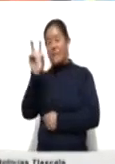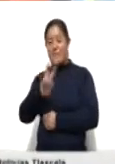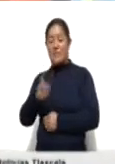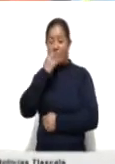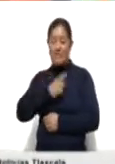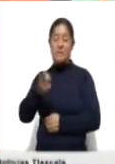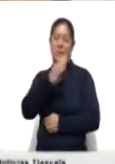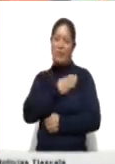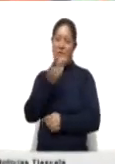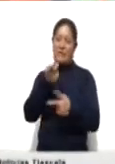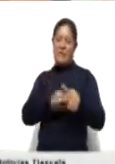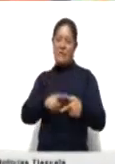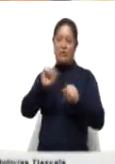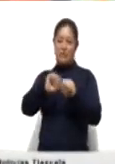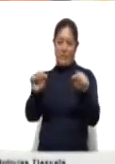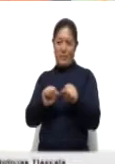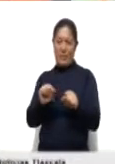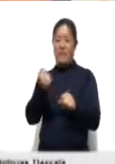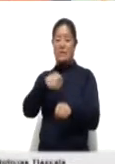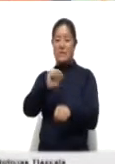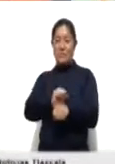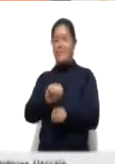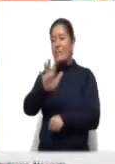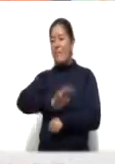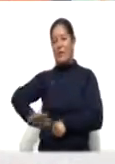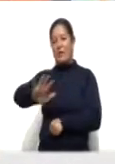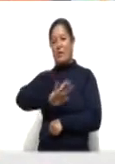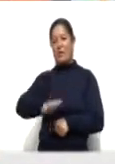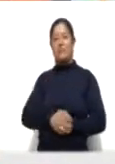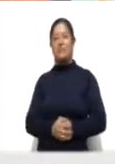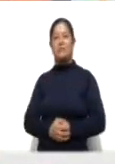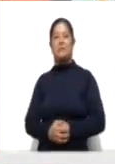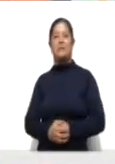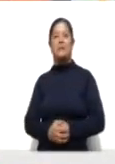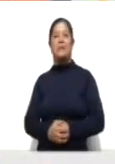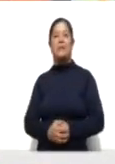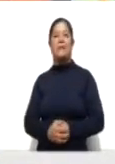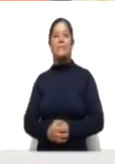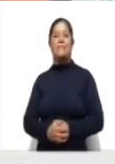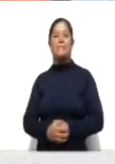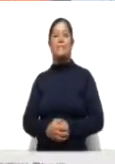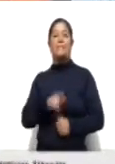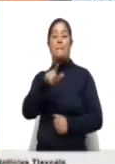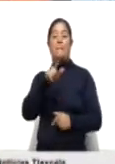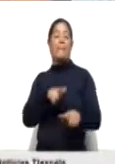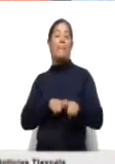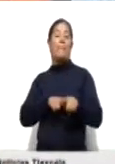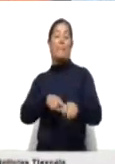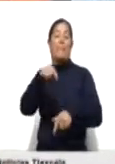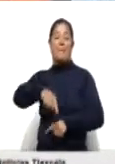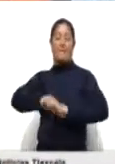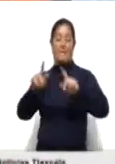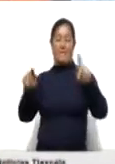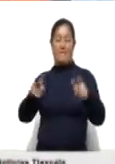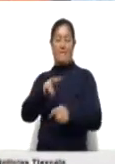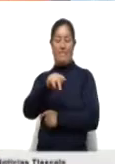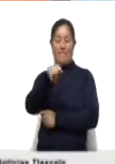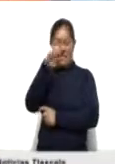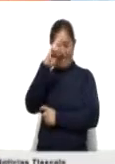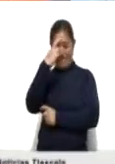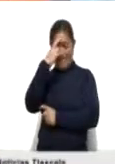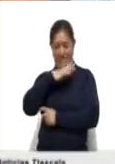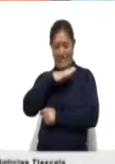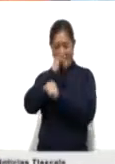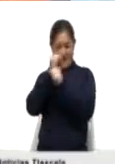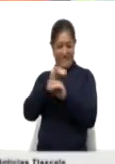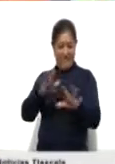inicio de semana para todos el equipo de Ahora Noticias. No se despegue de la señal de Tlaxcala Televisión. Recuerde que aquí le tenemos la